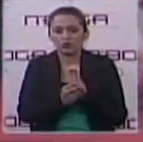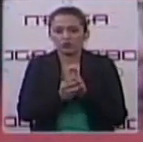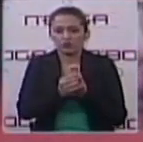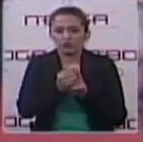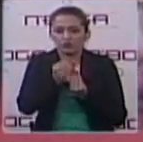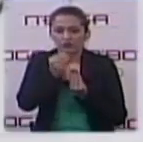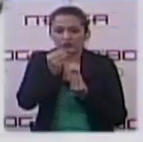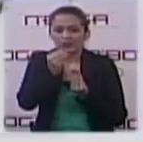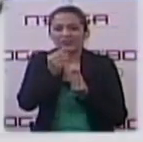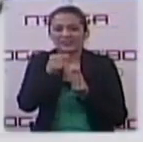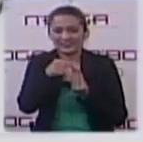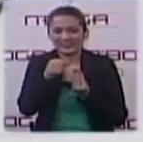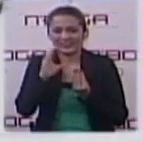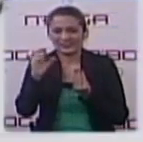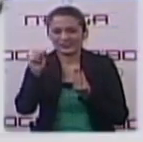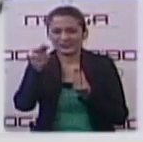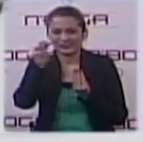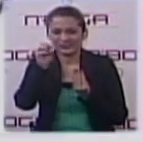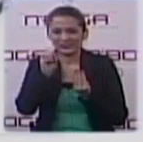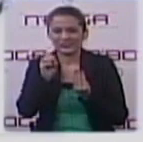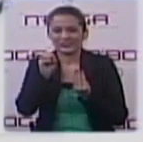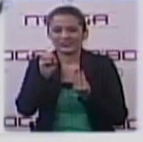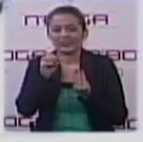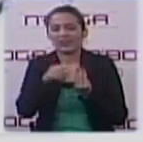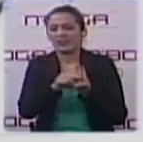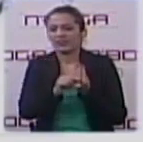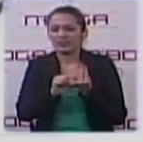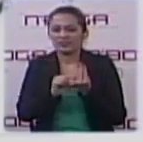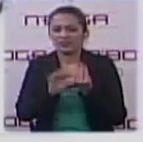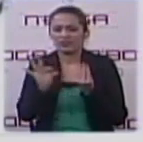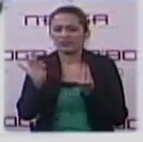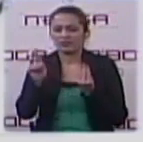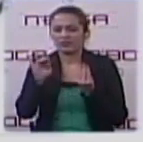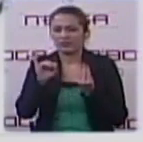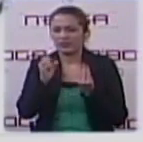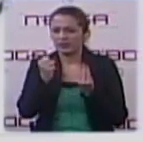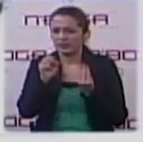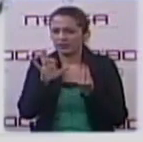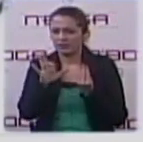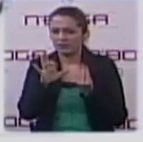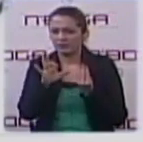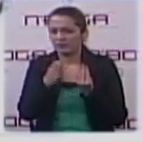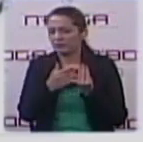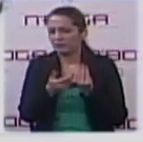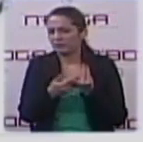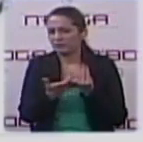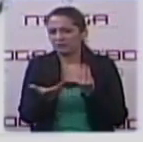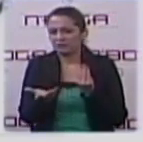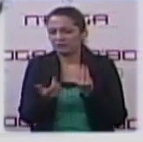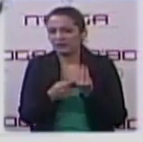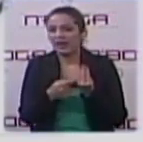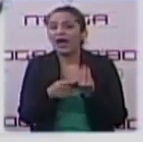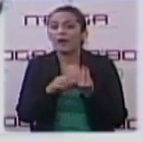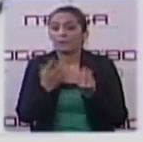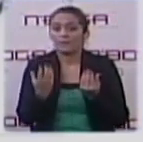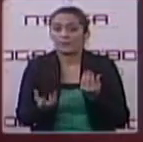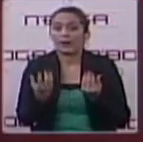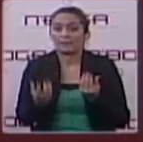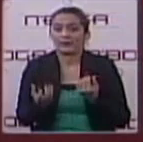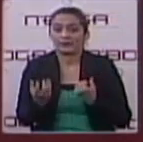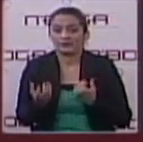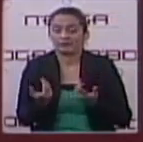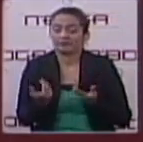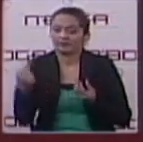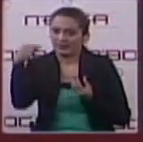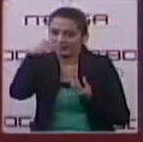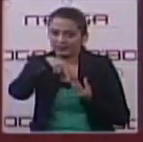idea del cono Y después eh frits Porque obviamente nuestro producto Estrellas las papas pero nos buscamos expander